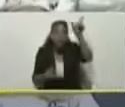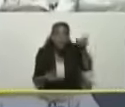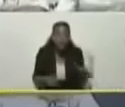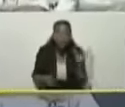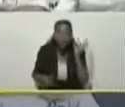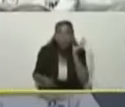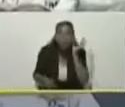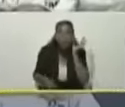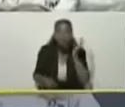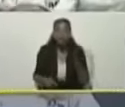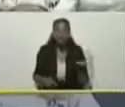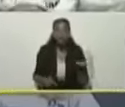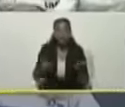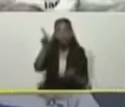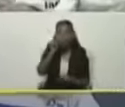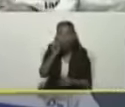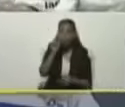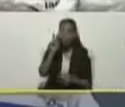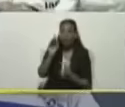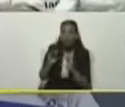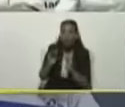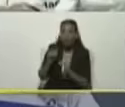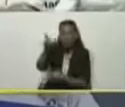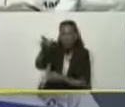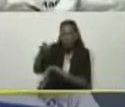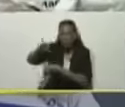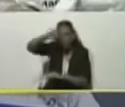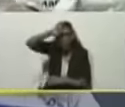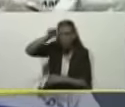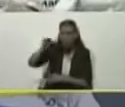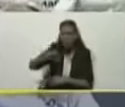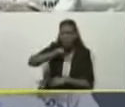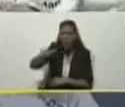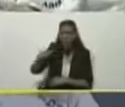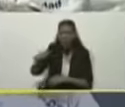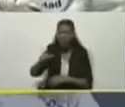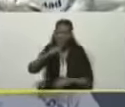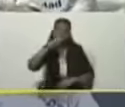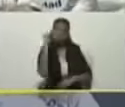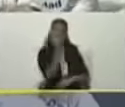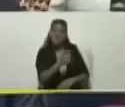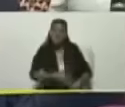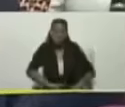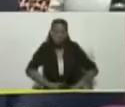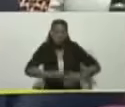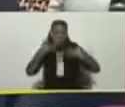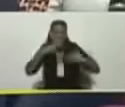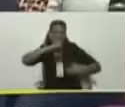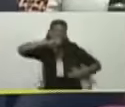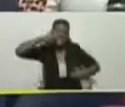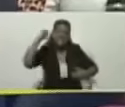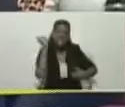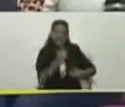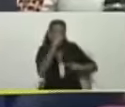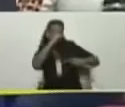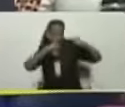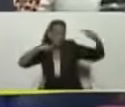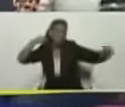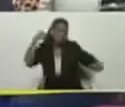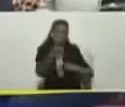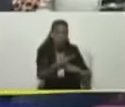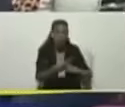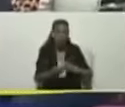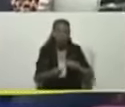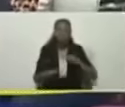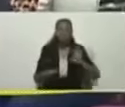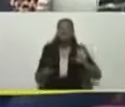y ellos les tienen envidia, rencor y odio. Pero